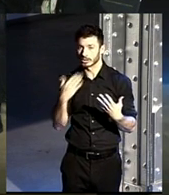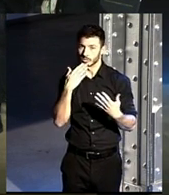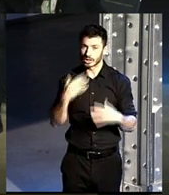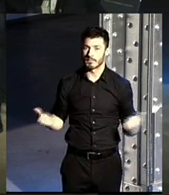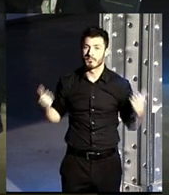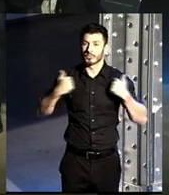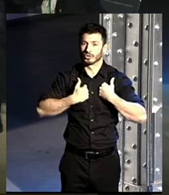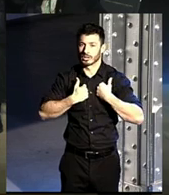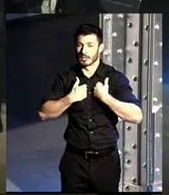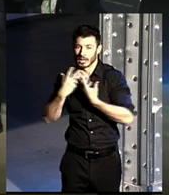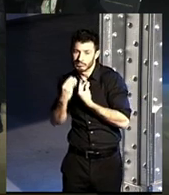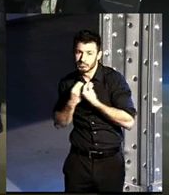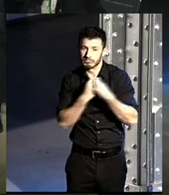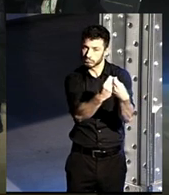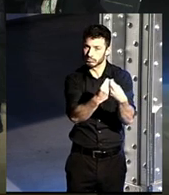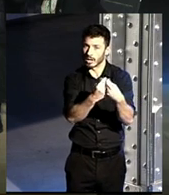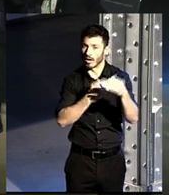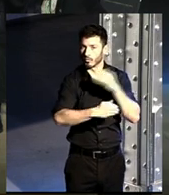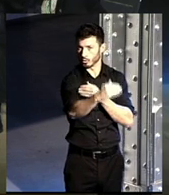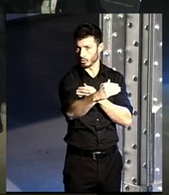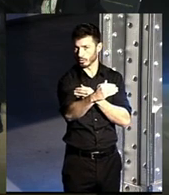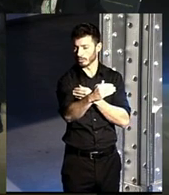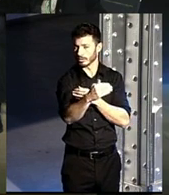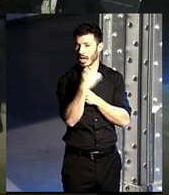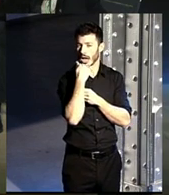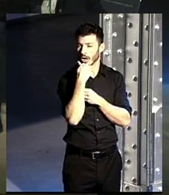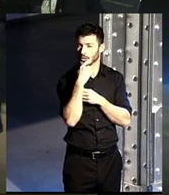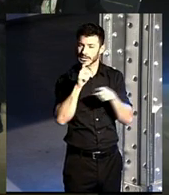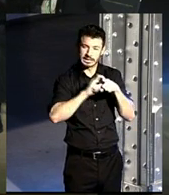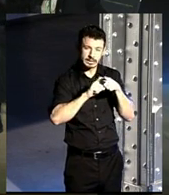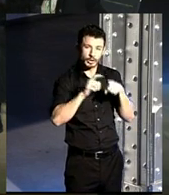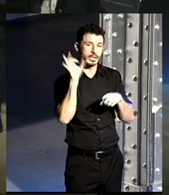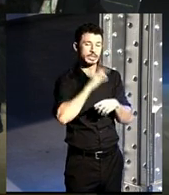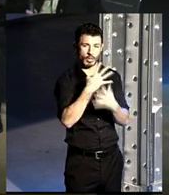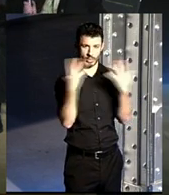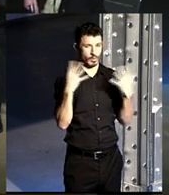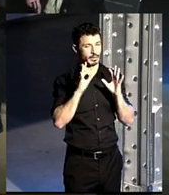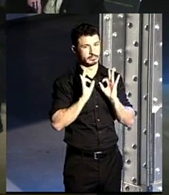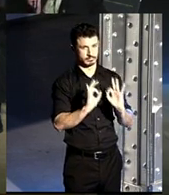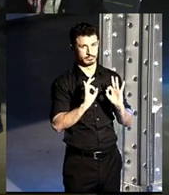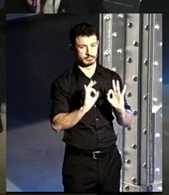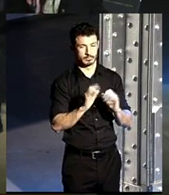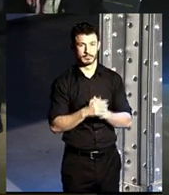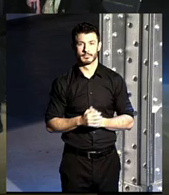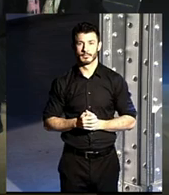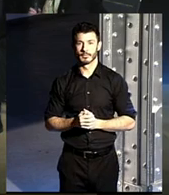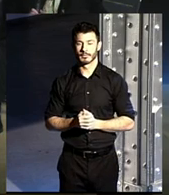es curioso en el siglo XIX, ¿no? Yo creo que eso es muy, muy prototípico de esa época también. No sé, yo creo que Verne,